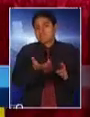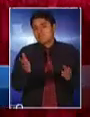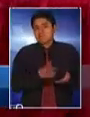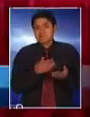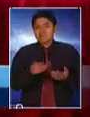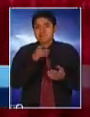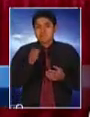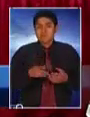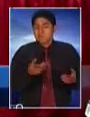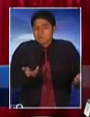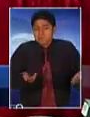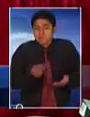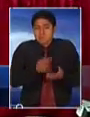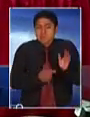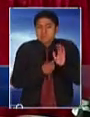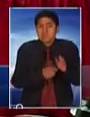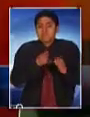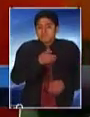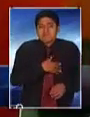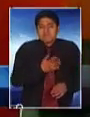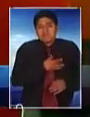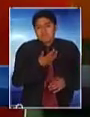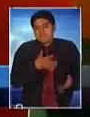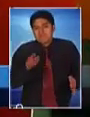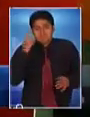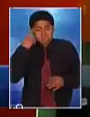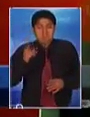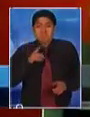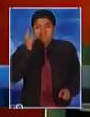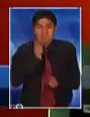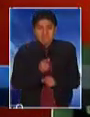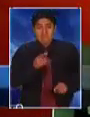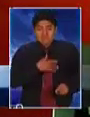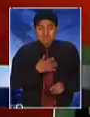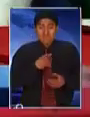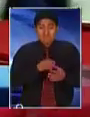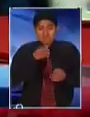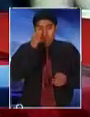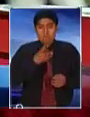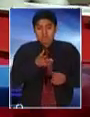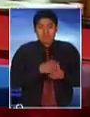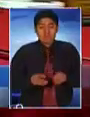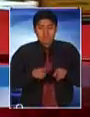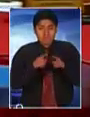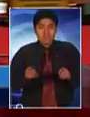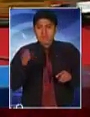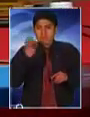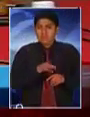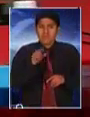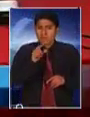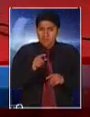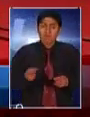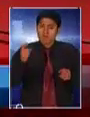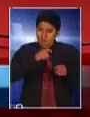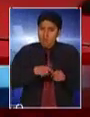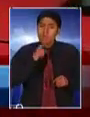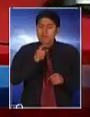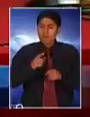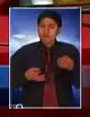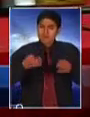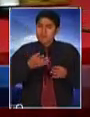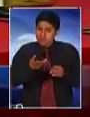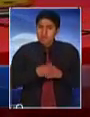regionales. Un hecho que evidencia su desinterés por resguardar los intereses del Cusco. Pero ni la poca participación